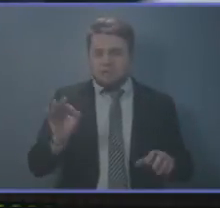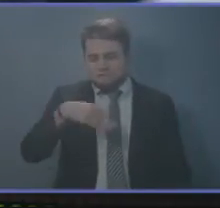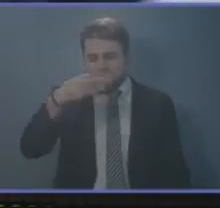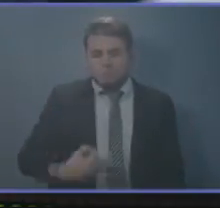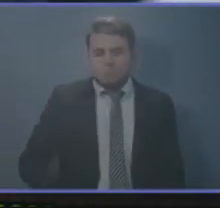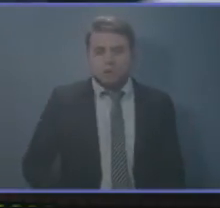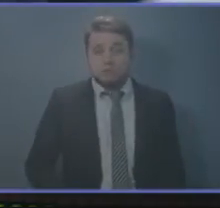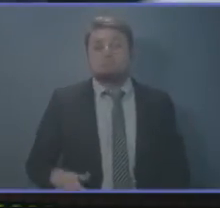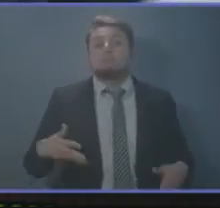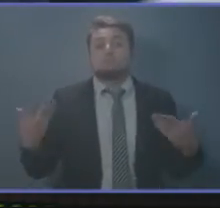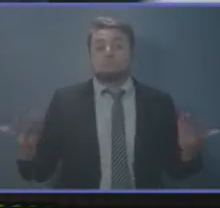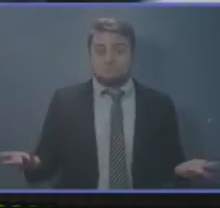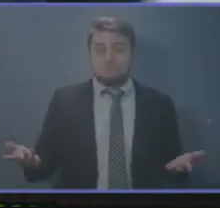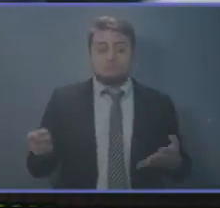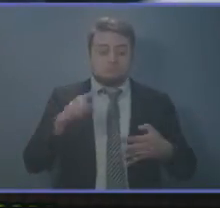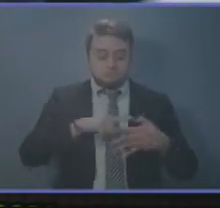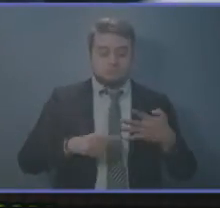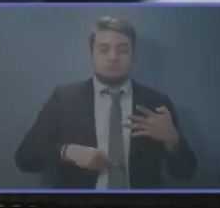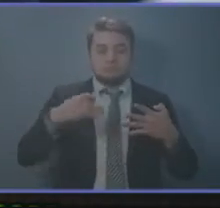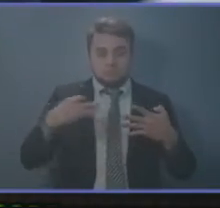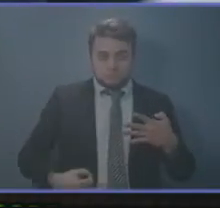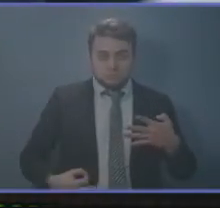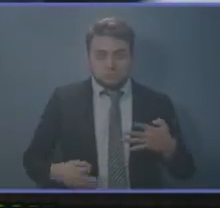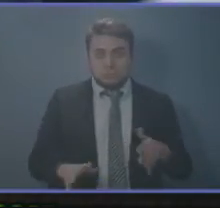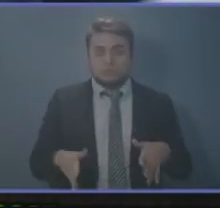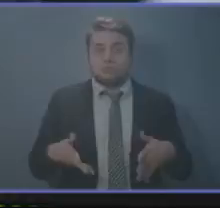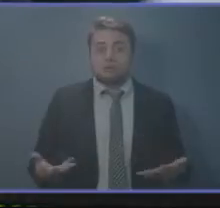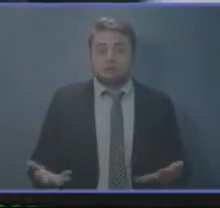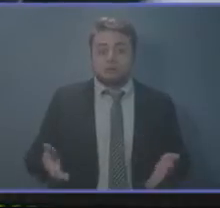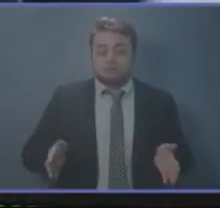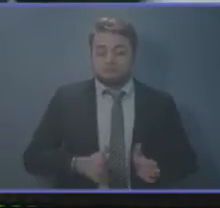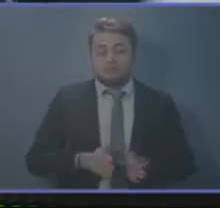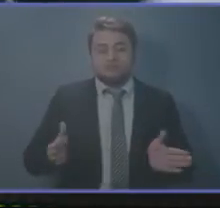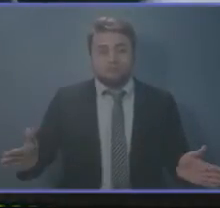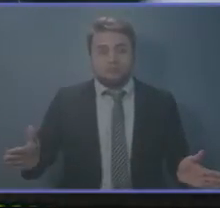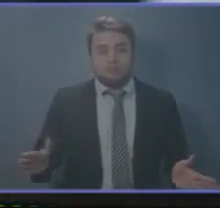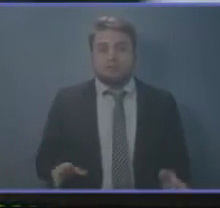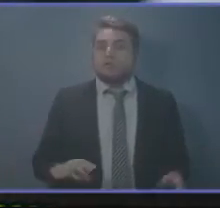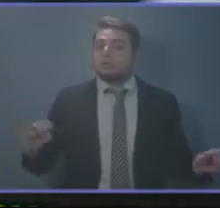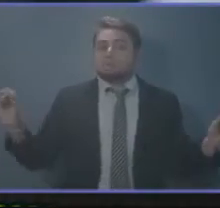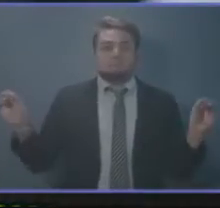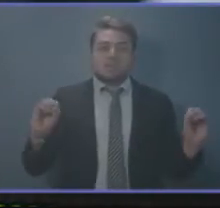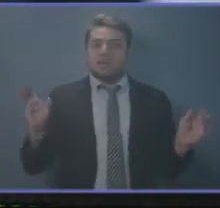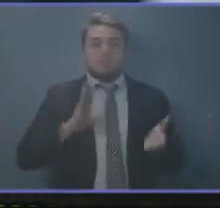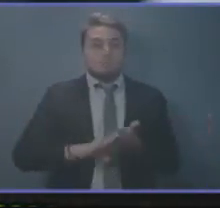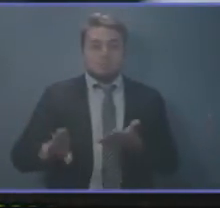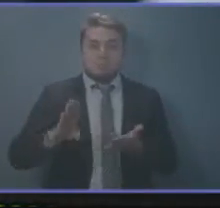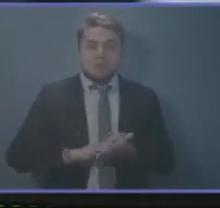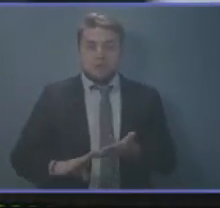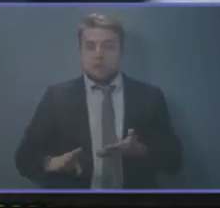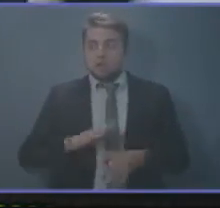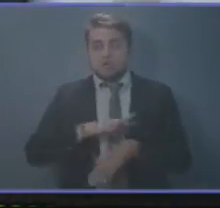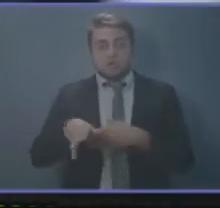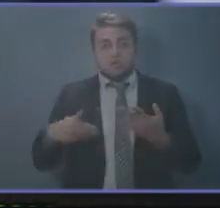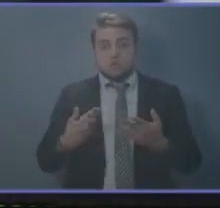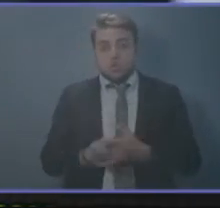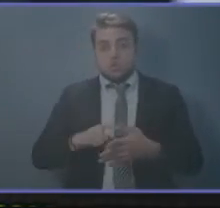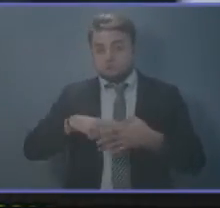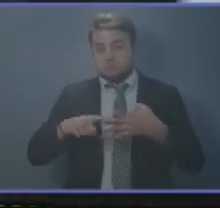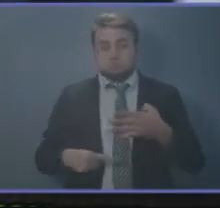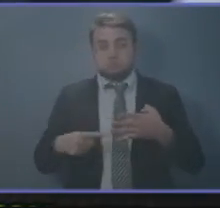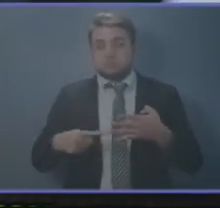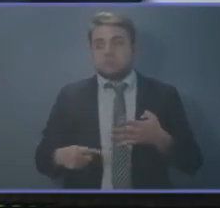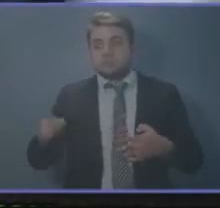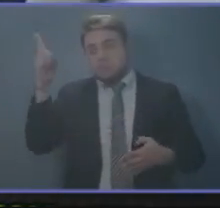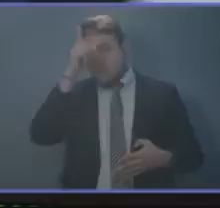son características del sector informal no pagarle ni reconocerle las prestaciones laborales a sus